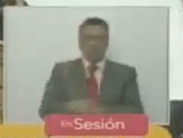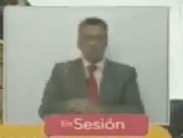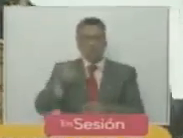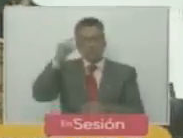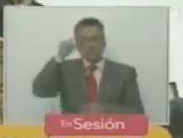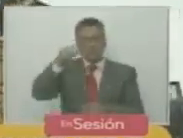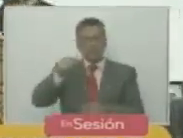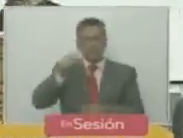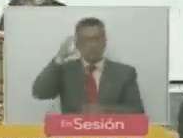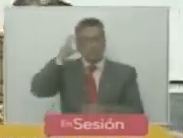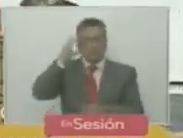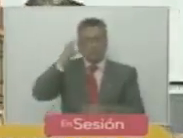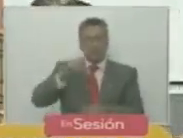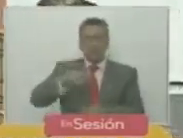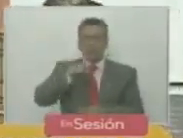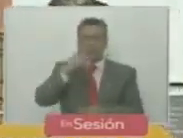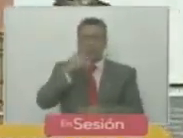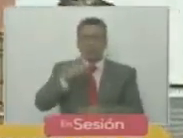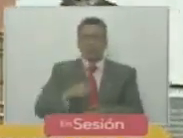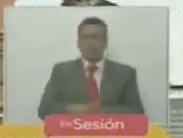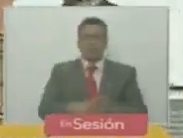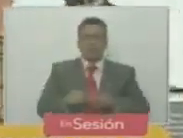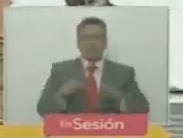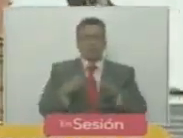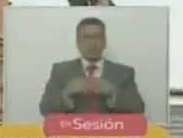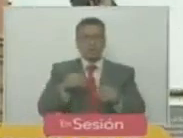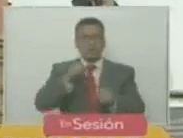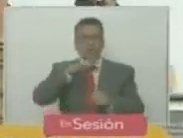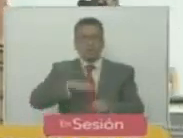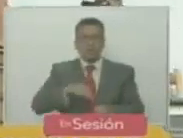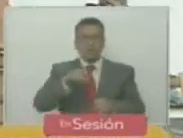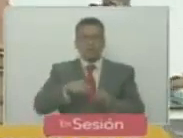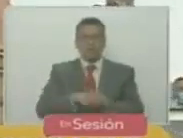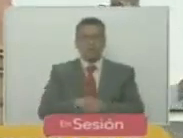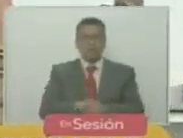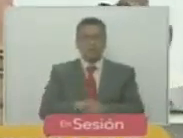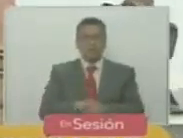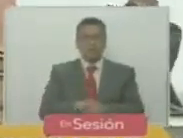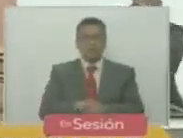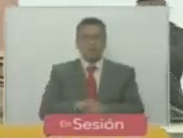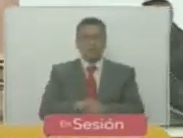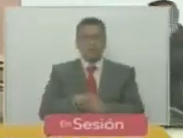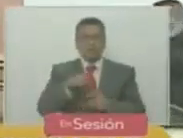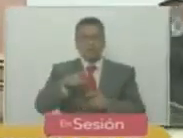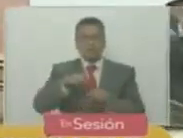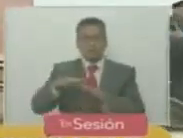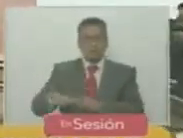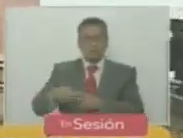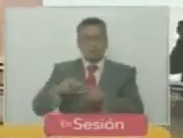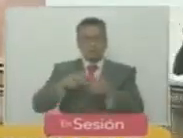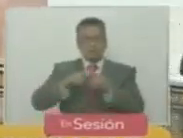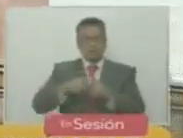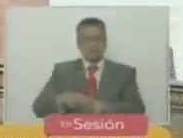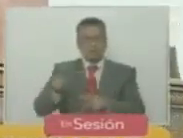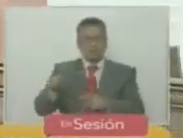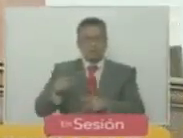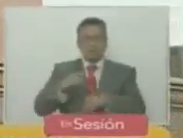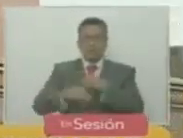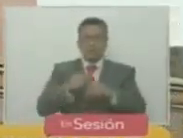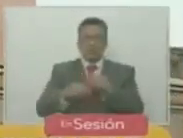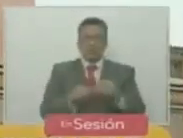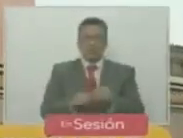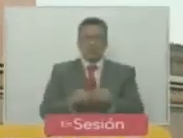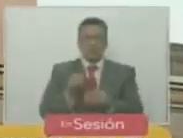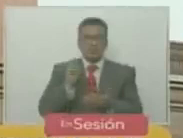hizo consciente políticamente de su papel en la historia. Nos dejamos de ser herramienta para convertirnos